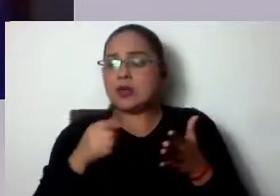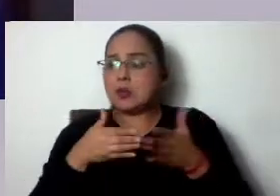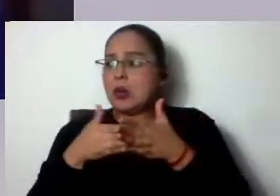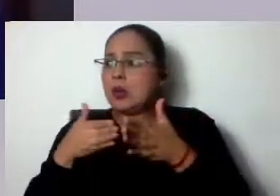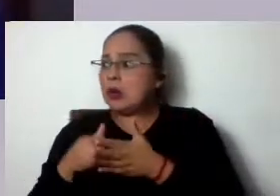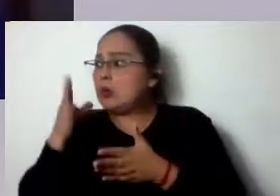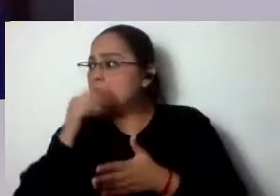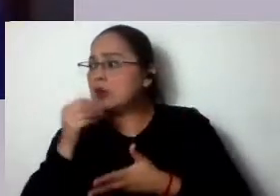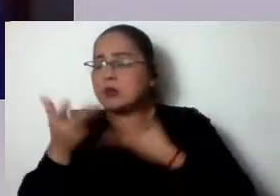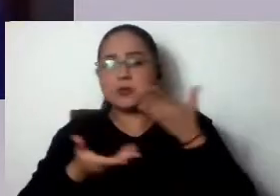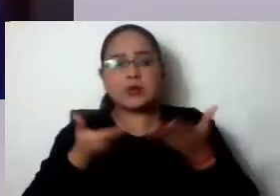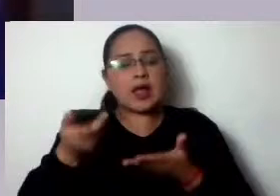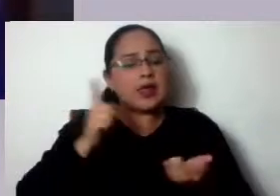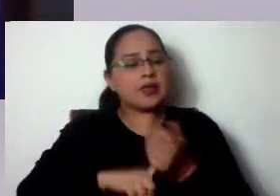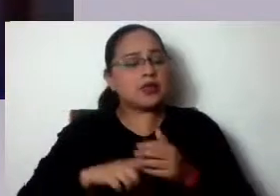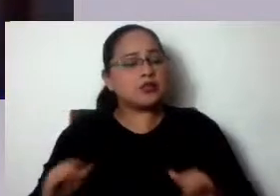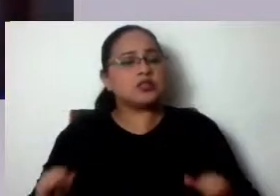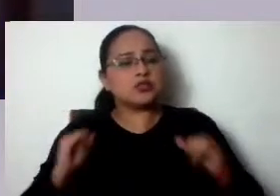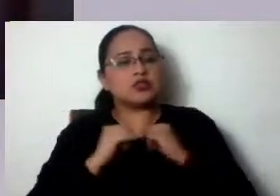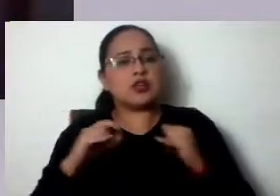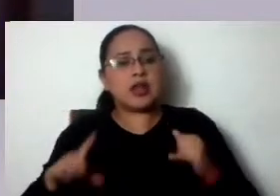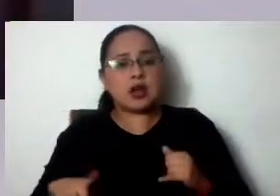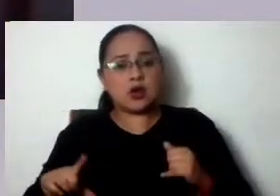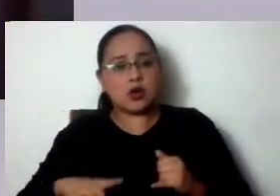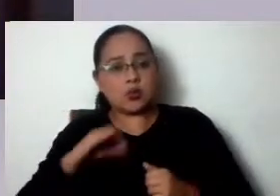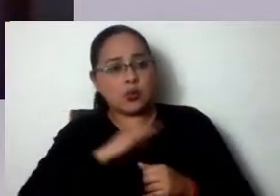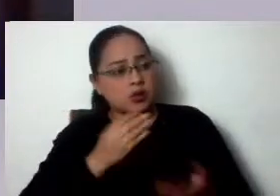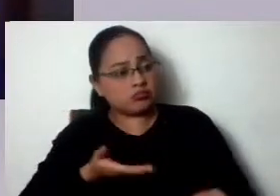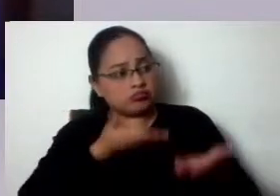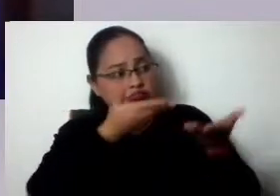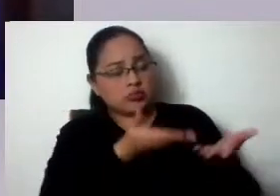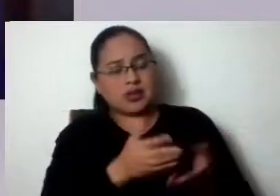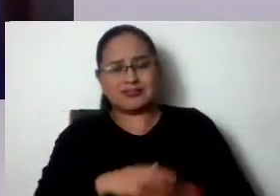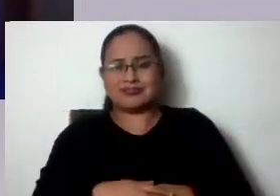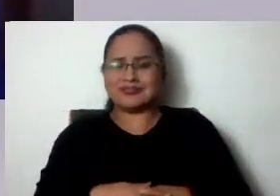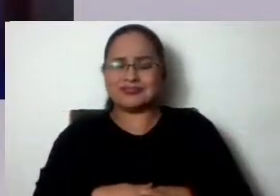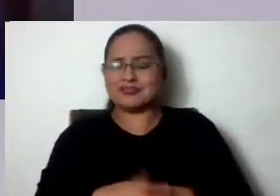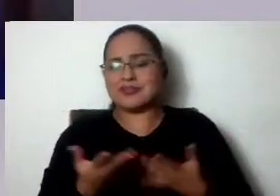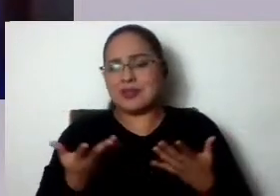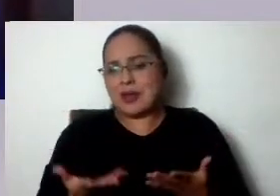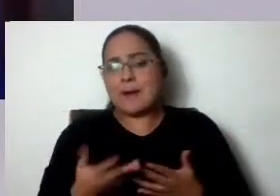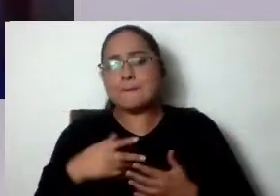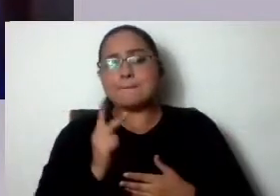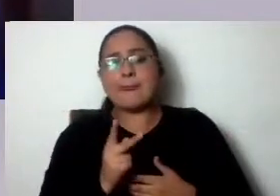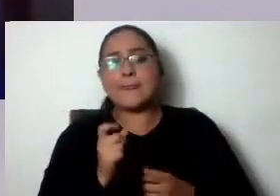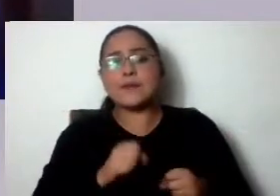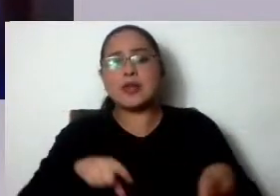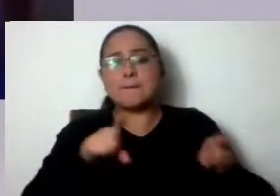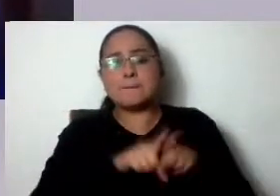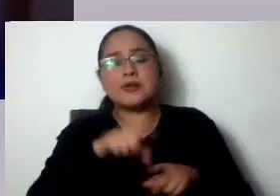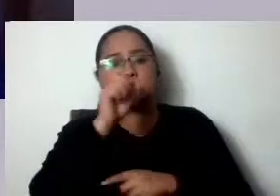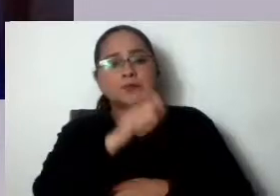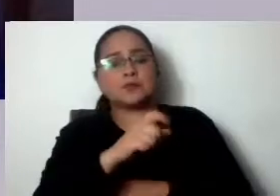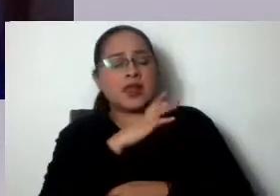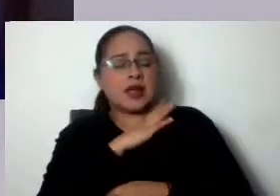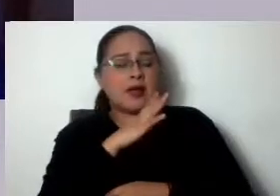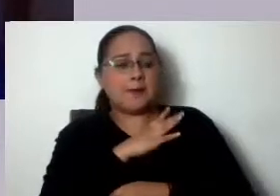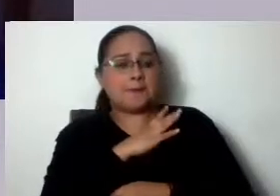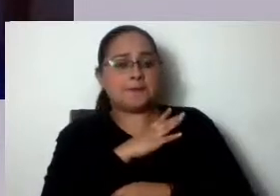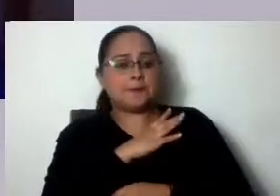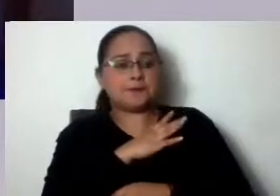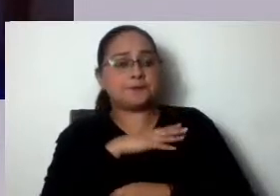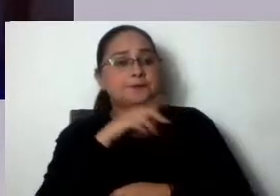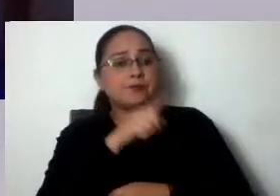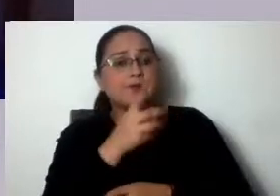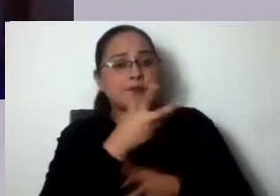para que las instituciones públicas lo proporcionen pero esa uniformidad no lleva a concluir que siempre la